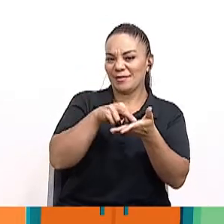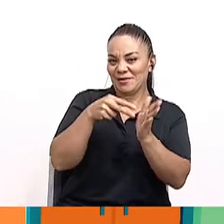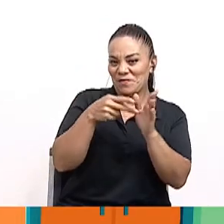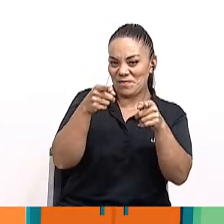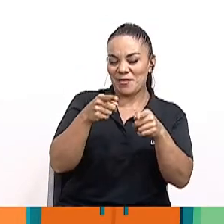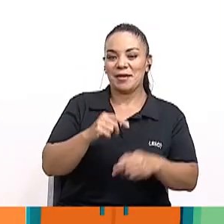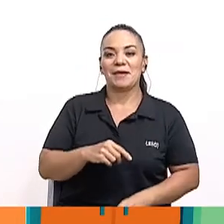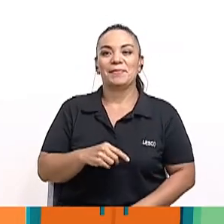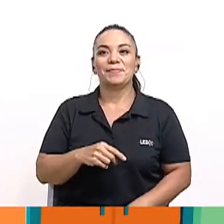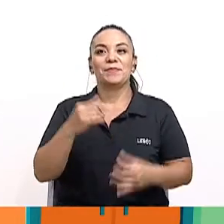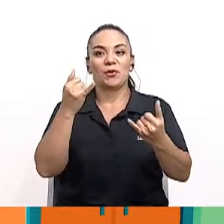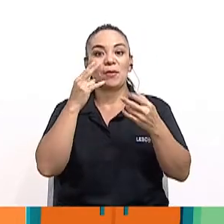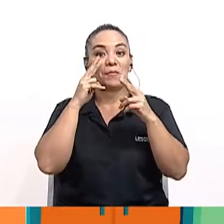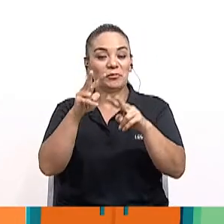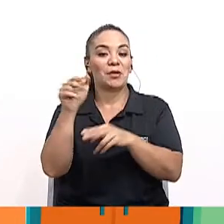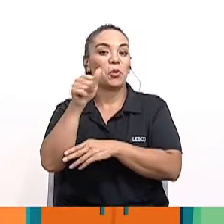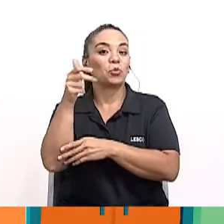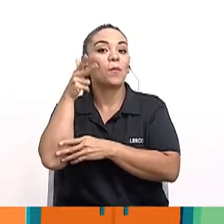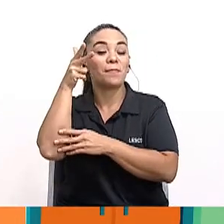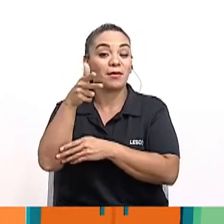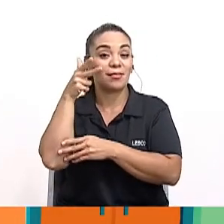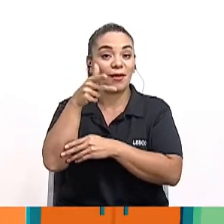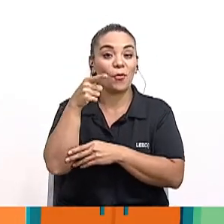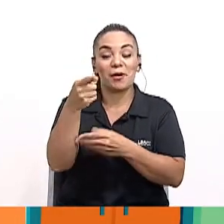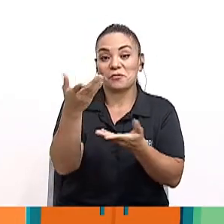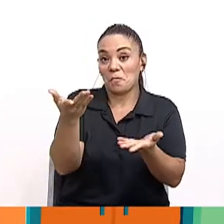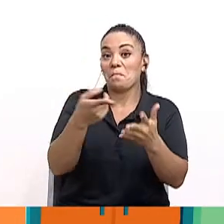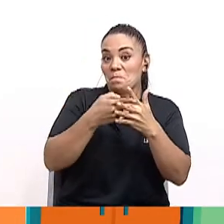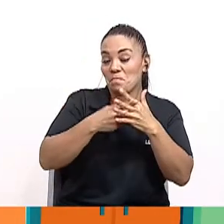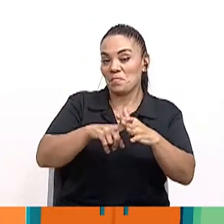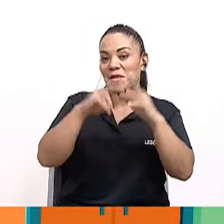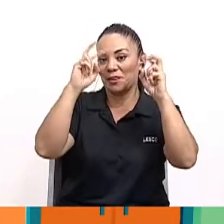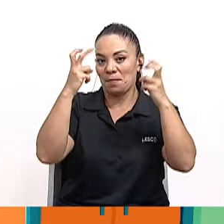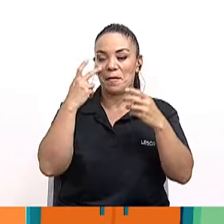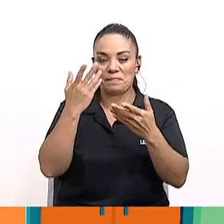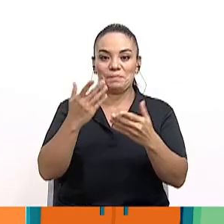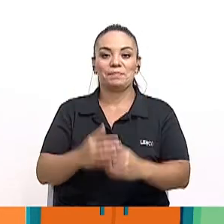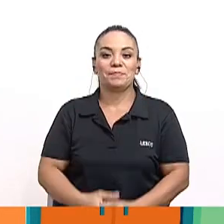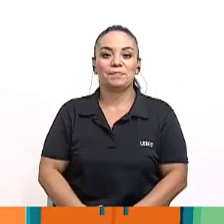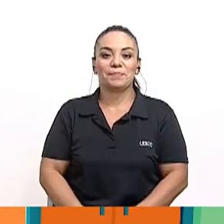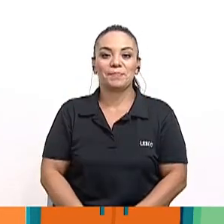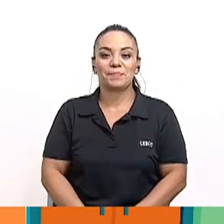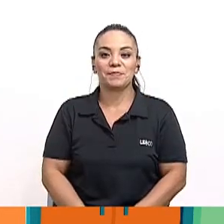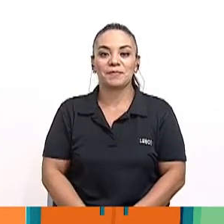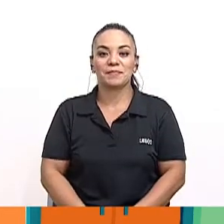hidrocarburos, vamos a ver un pequeño video que nos introduce a este tema y luego lo vamos a explicar.